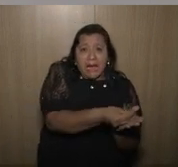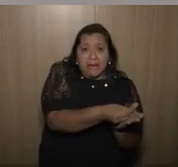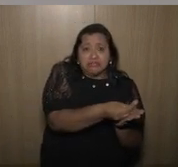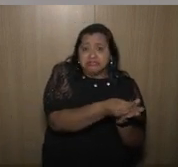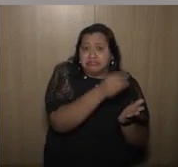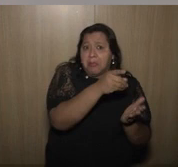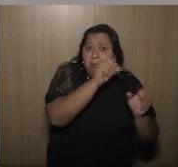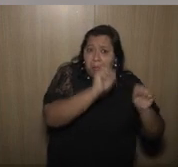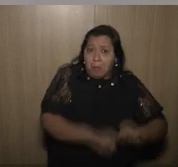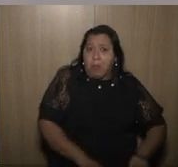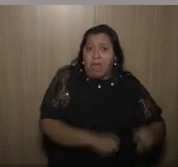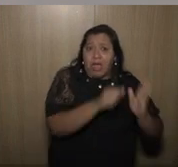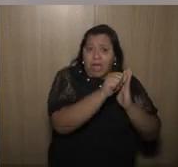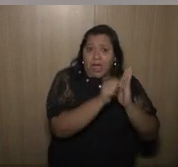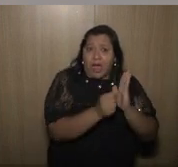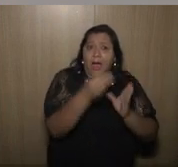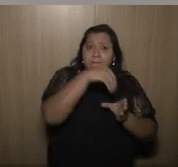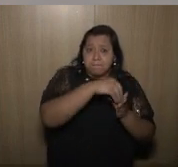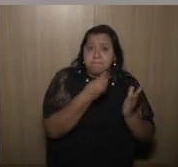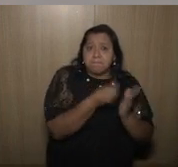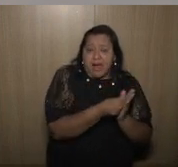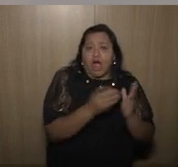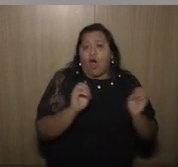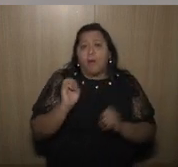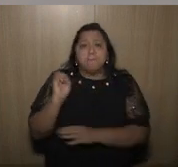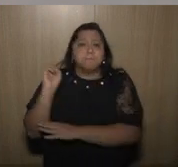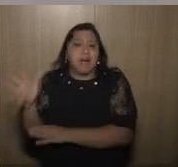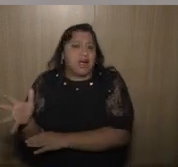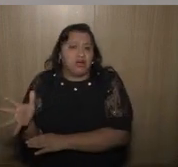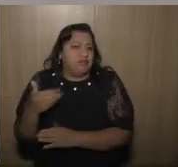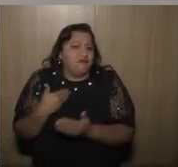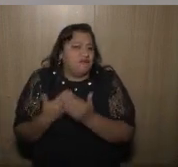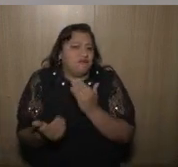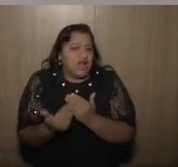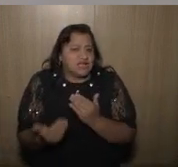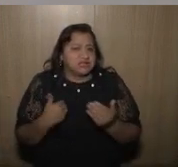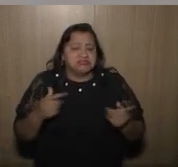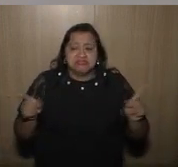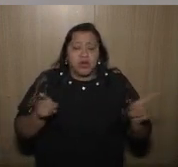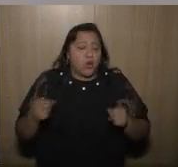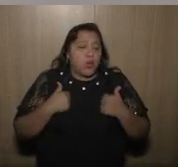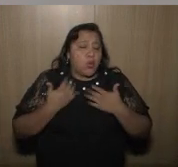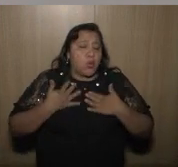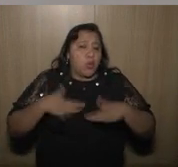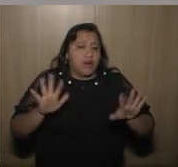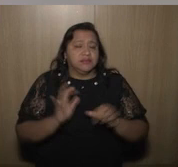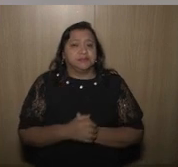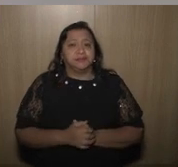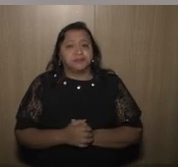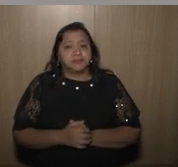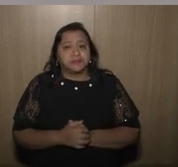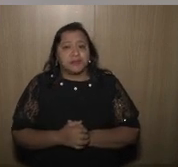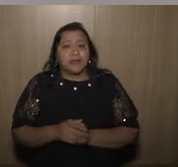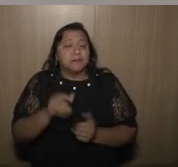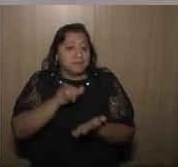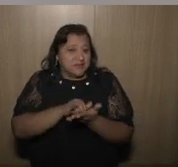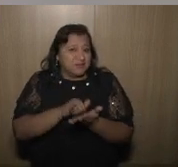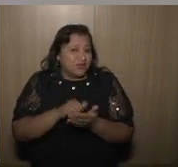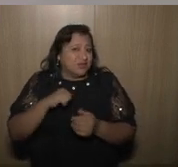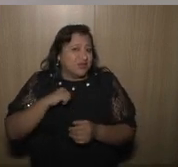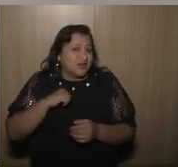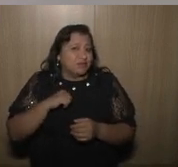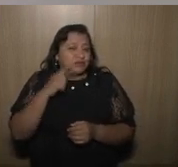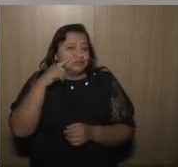bancos, opción que facilita mucho más esa interacción para el desarrollo del proceso. Asimismo, teniendo en cuenta el